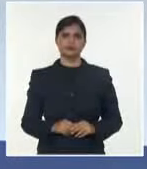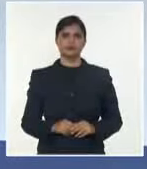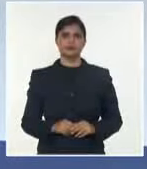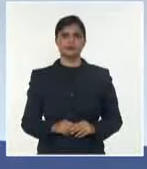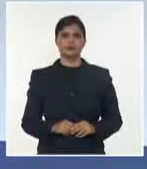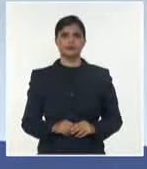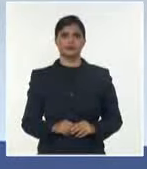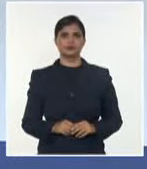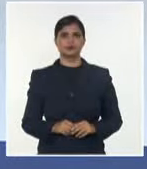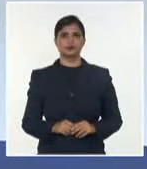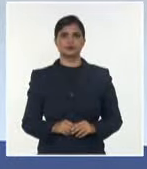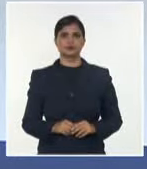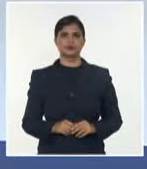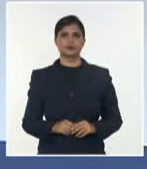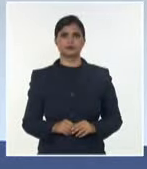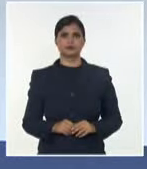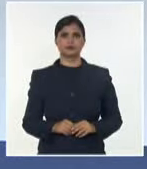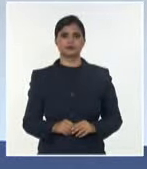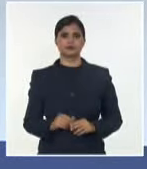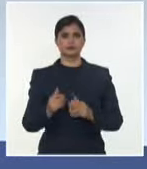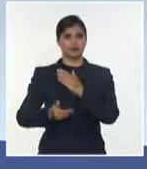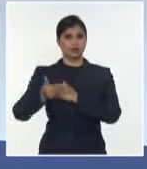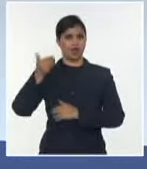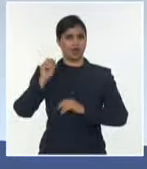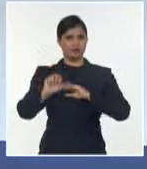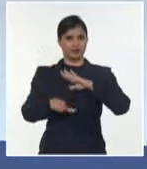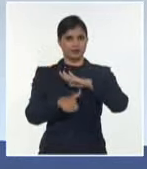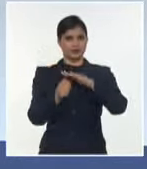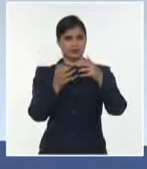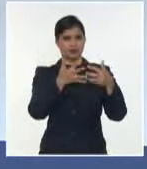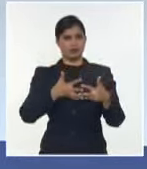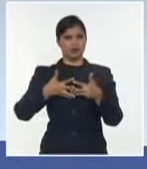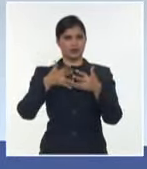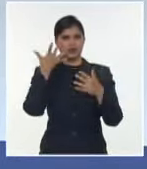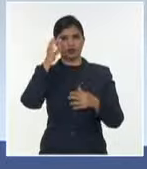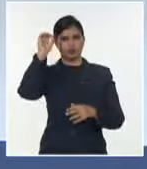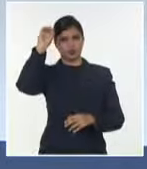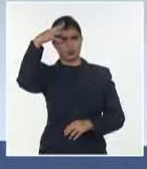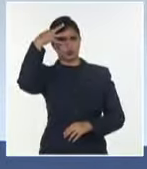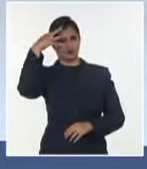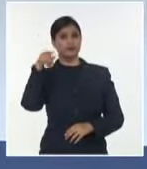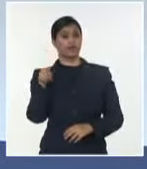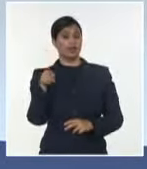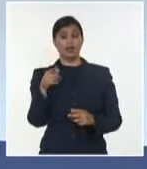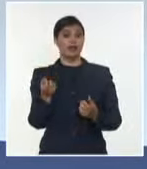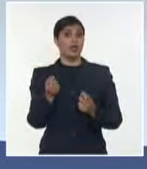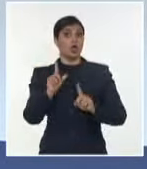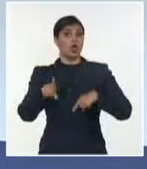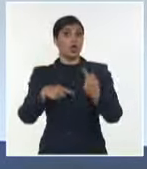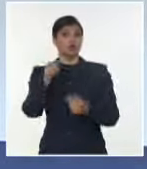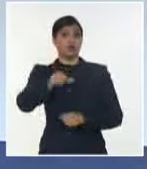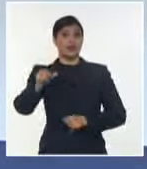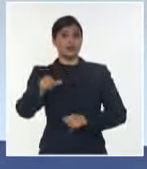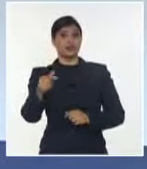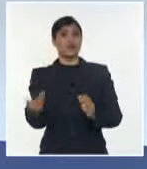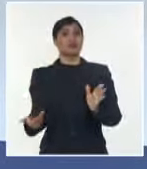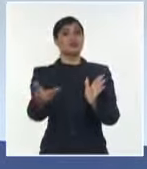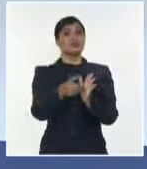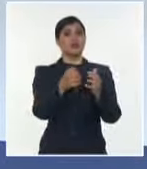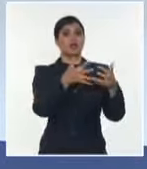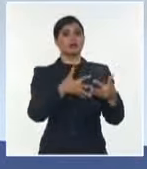El ex mandatario estadounidense Donald Trump arremetió contra los migrantes que llegan a los Estados Unidos en un mitin por su